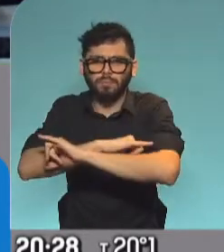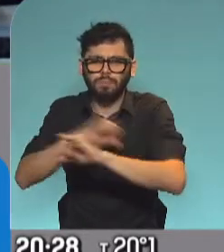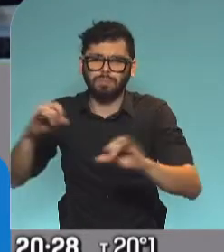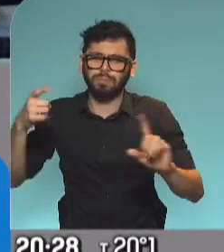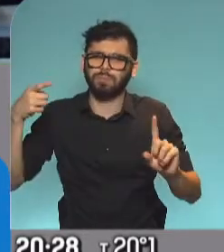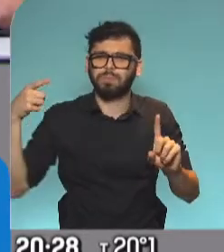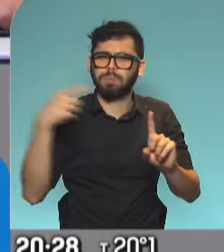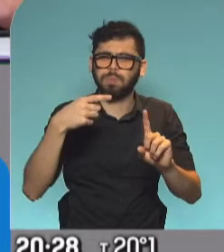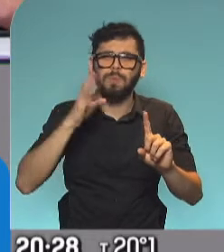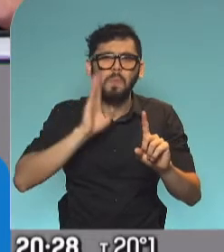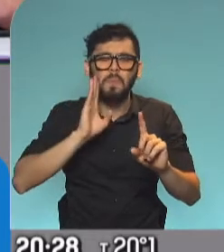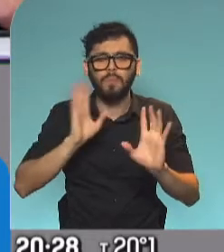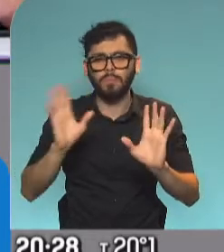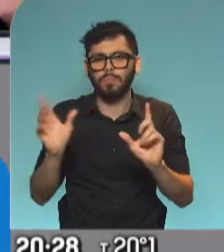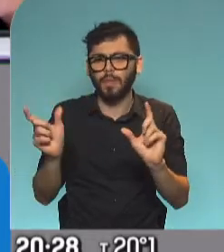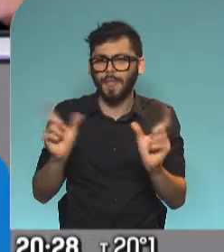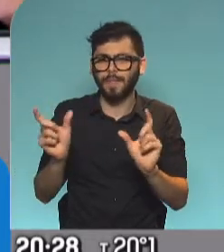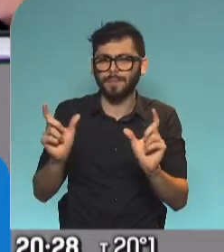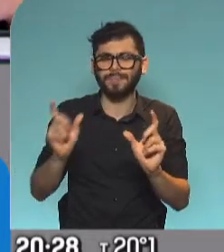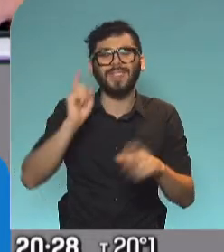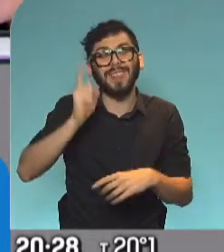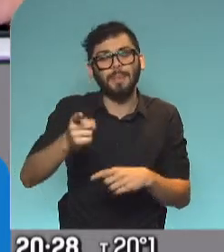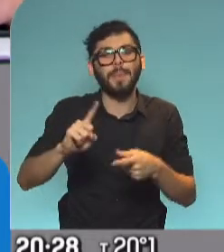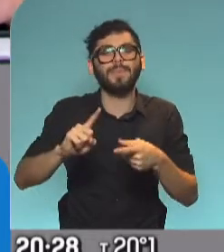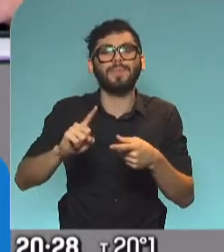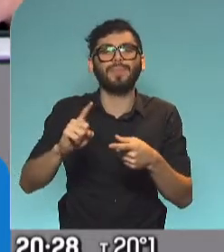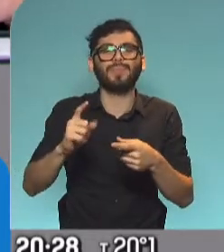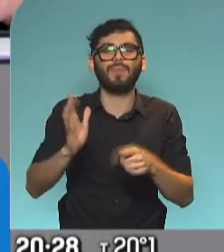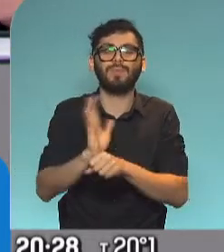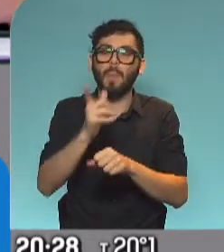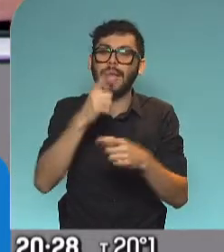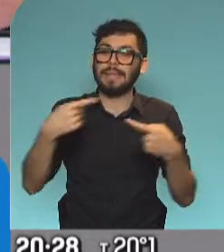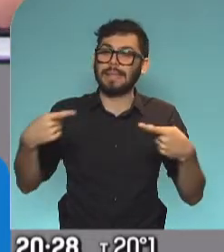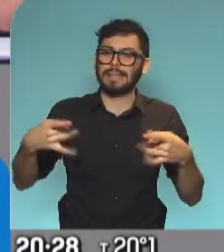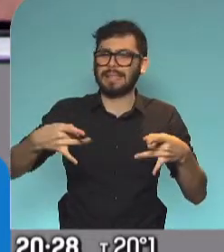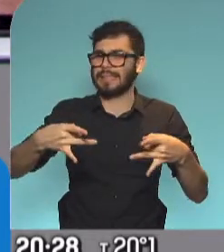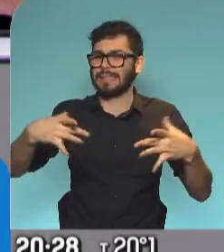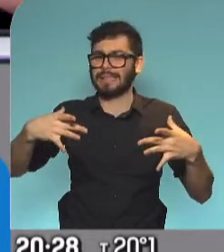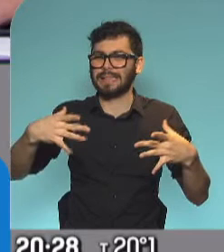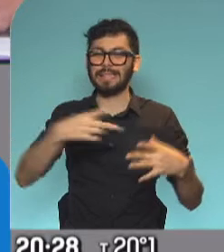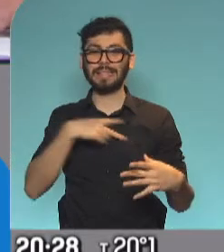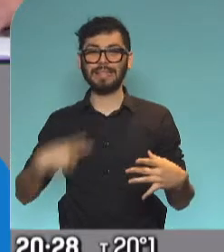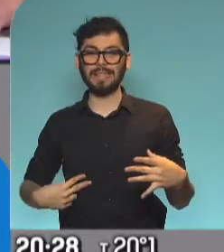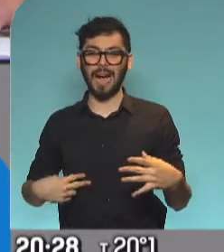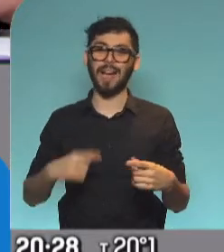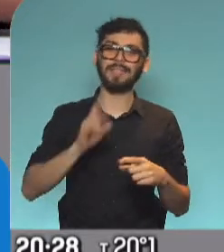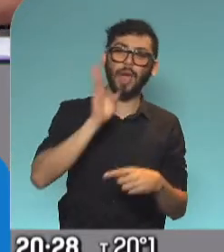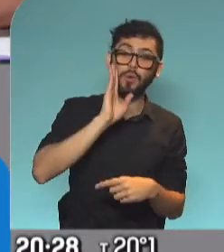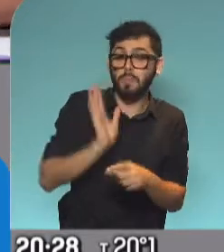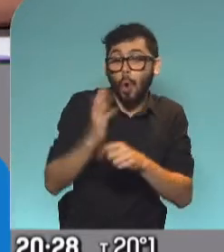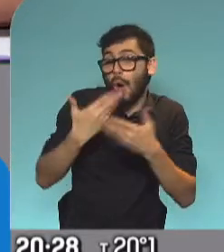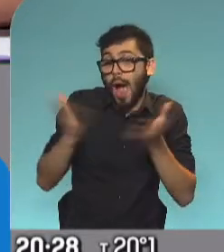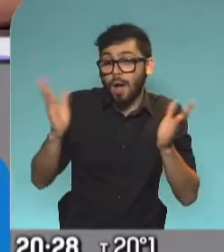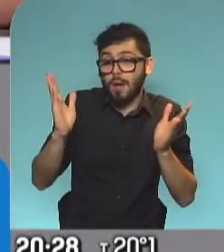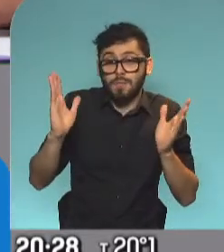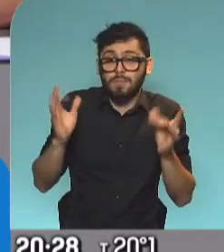y ahí lo que estamos viendo también esta pulseada geopolítica, ¿no?, de Estados Unidos con China, claramente lo dicen abiertamente. Una